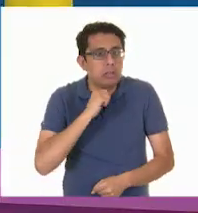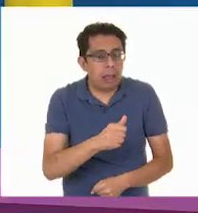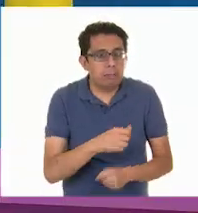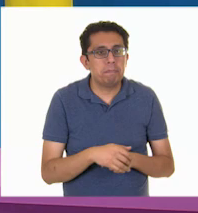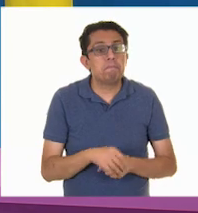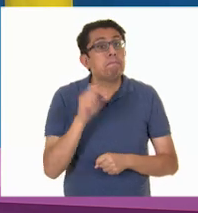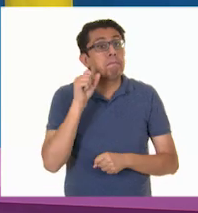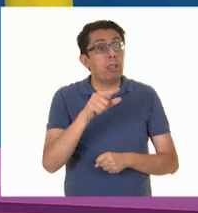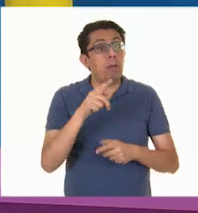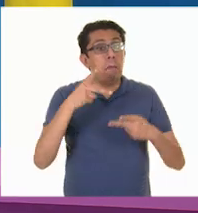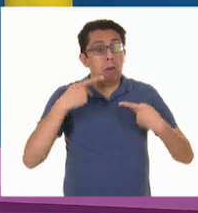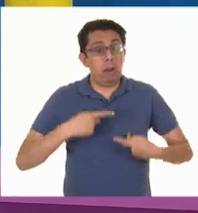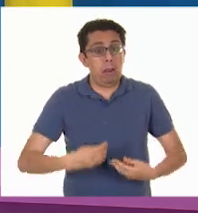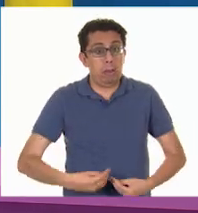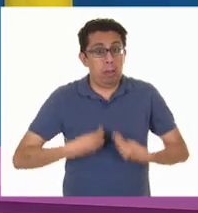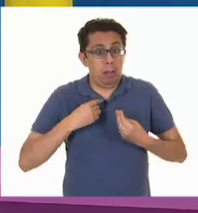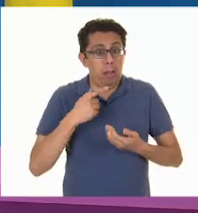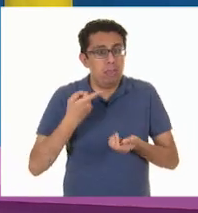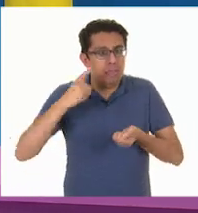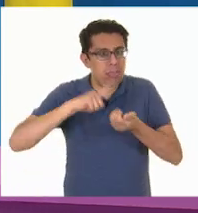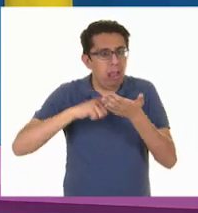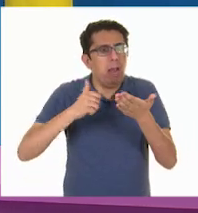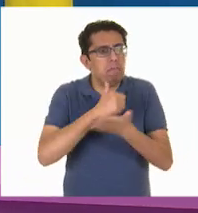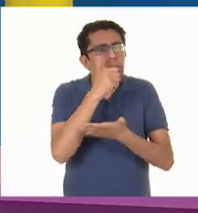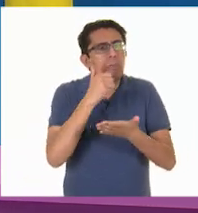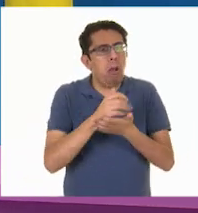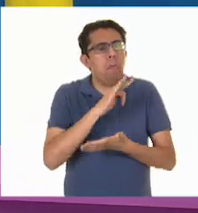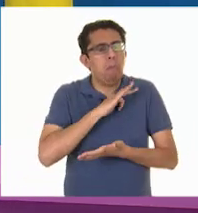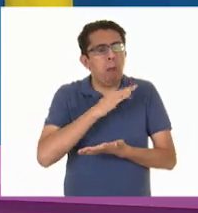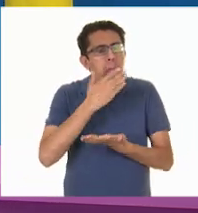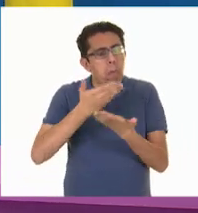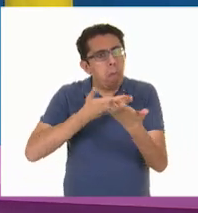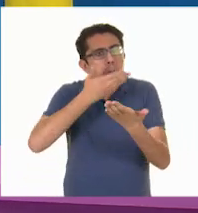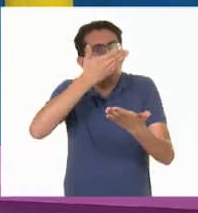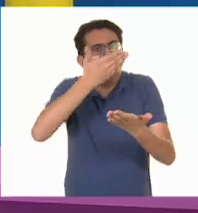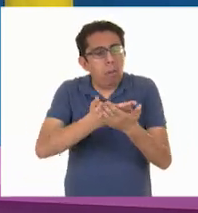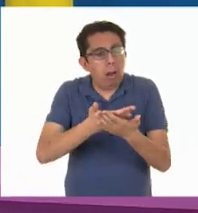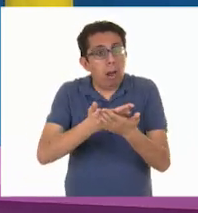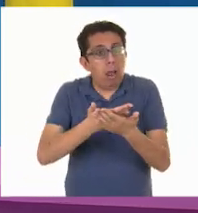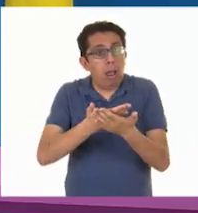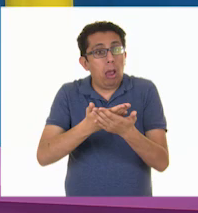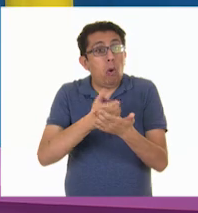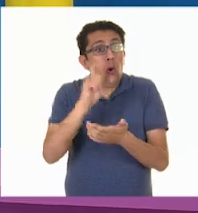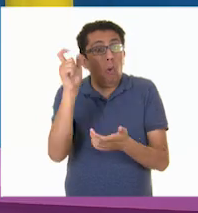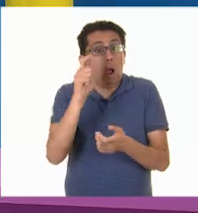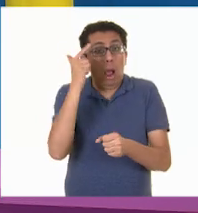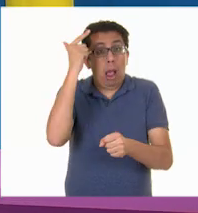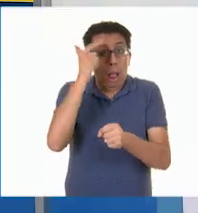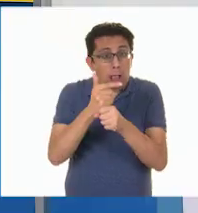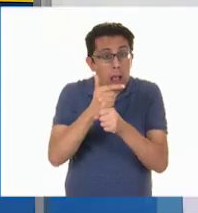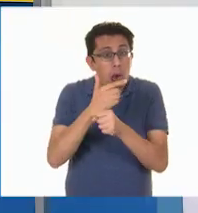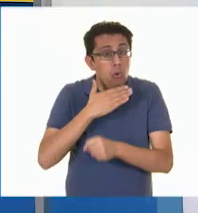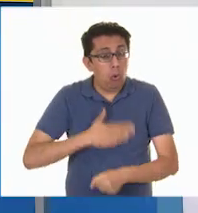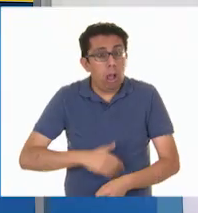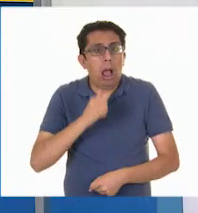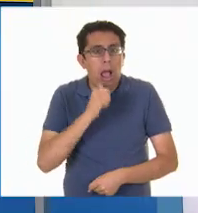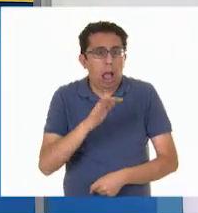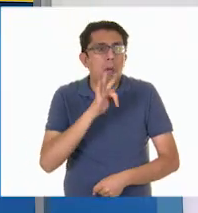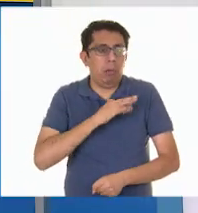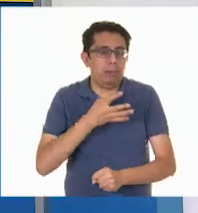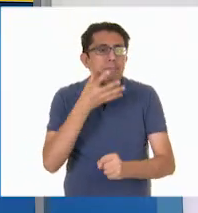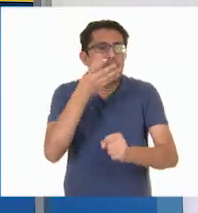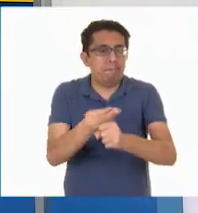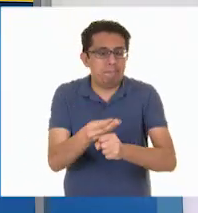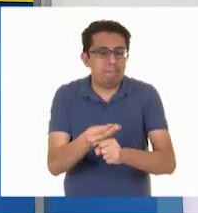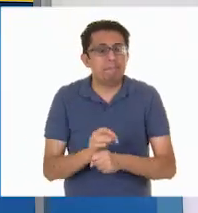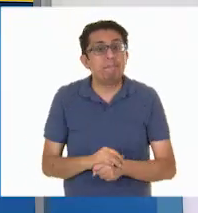como ciudadanos y ciudadanas podemos realizar propuestas para que un acto injusto sea reparado. Pero bueno,